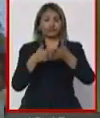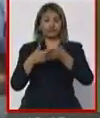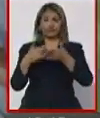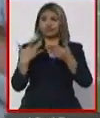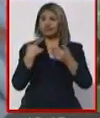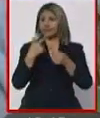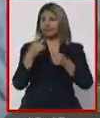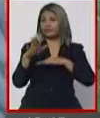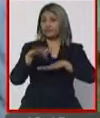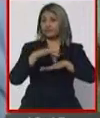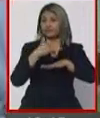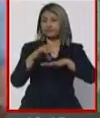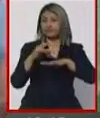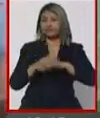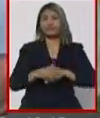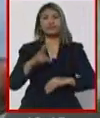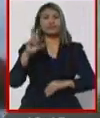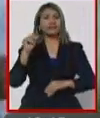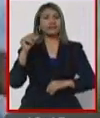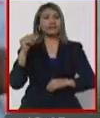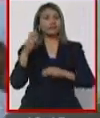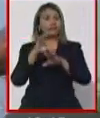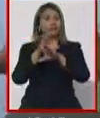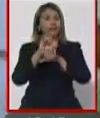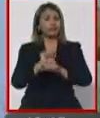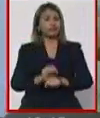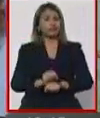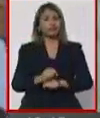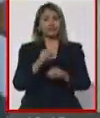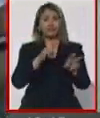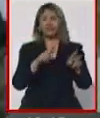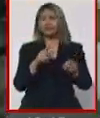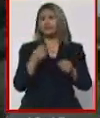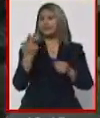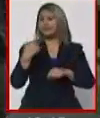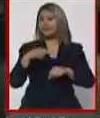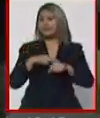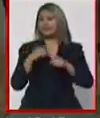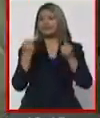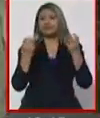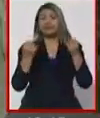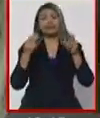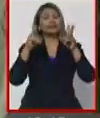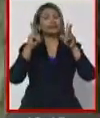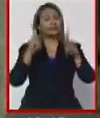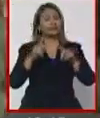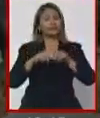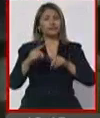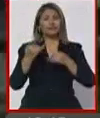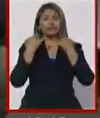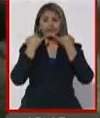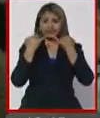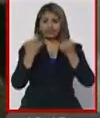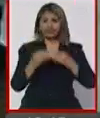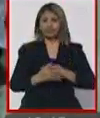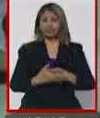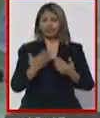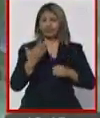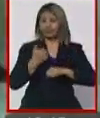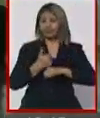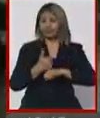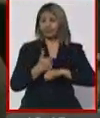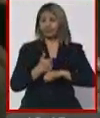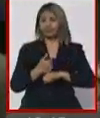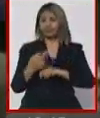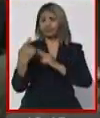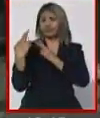está completamente vacía, no acostumbrada a verla porque mayormente se encuentran varios pasajeros. Para que nos dé más información, nos encontramos